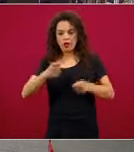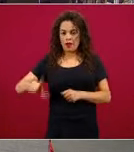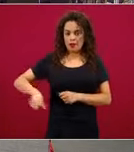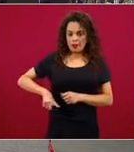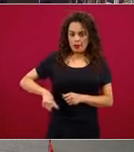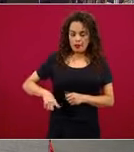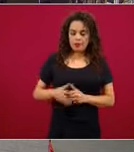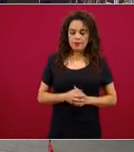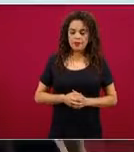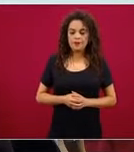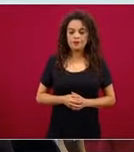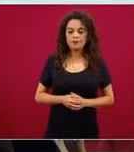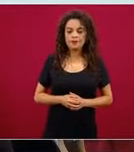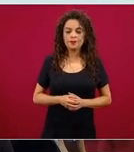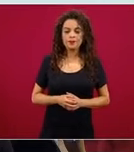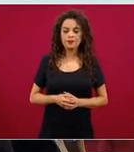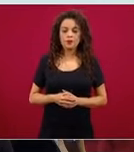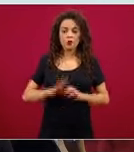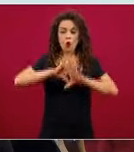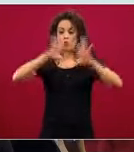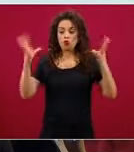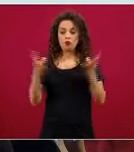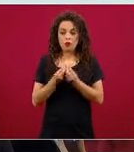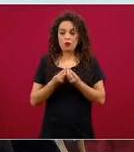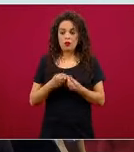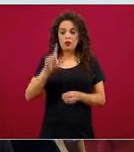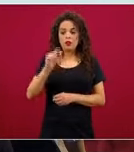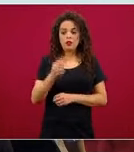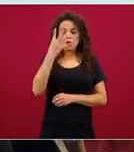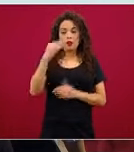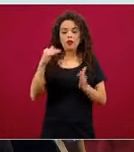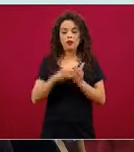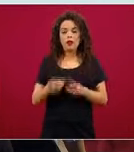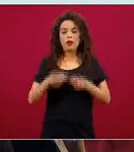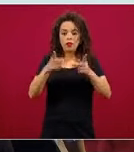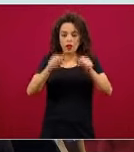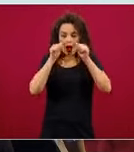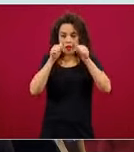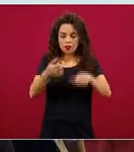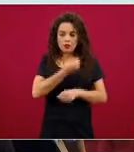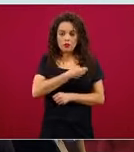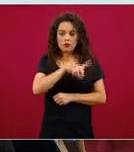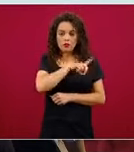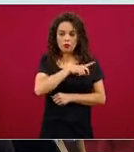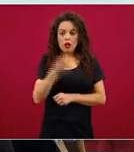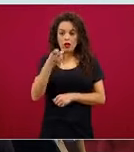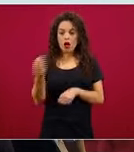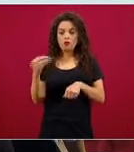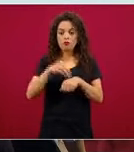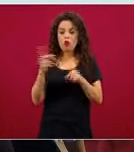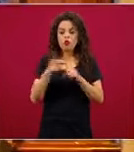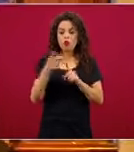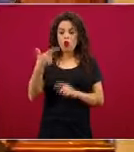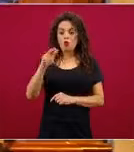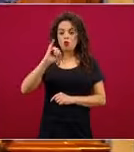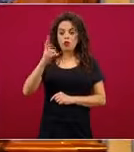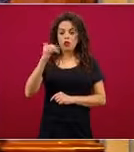en total tuvimos 74,000 atenciones de salud en esta instalación que se puso en Juchitán,